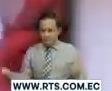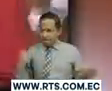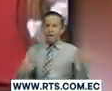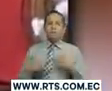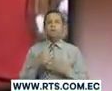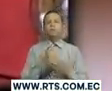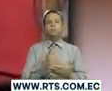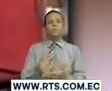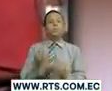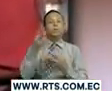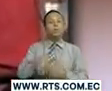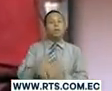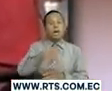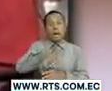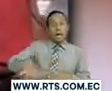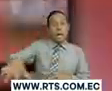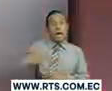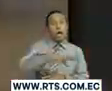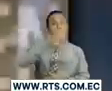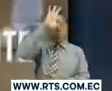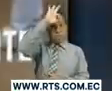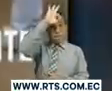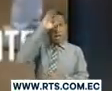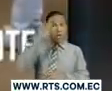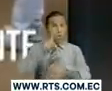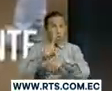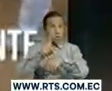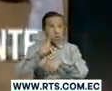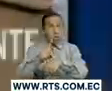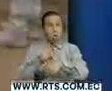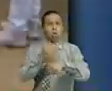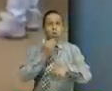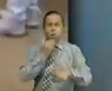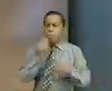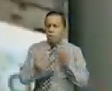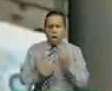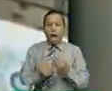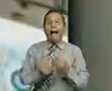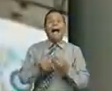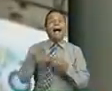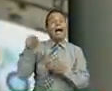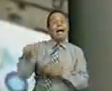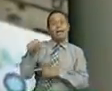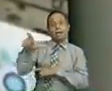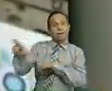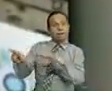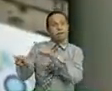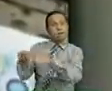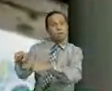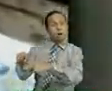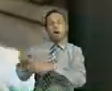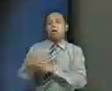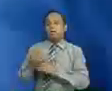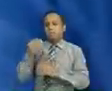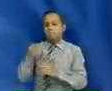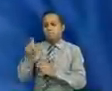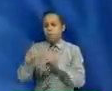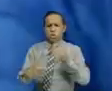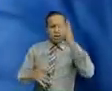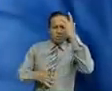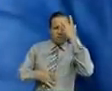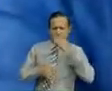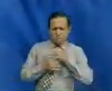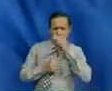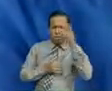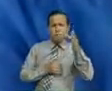de la localidad, se logró gestionar la apertura de un centro temporal de salud, donde se trató a pacientes COVID. Lo importante